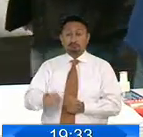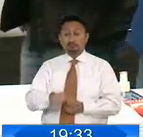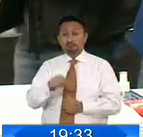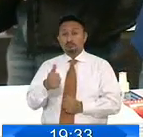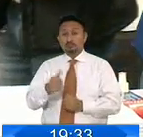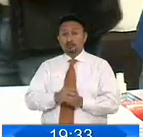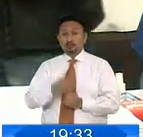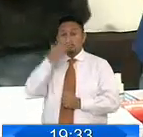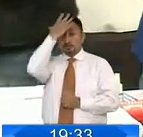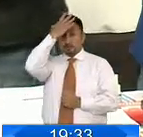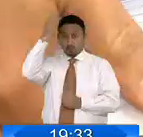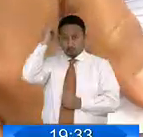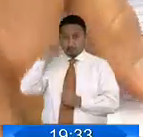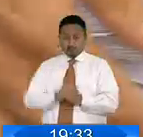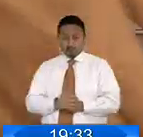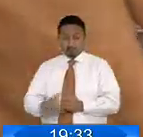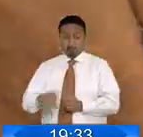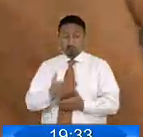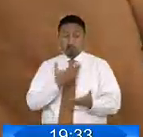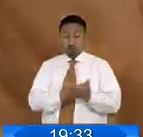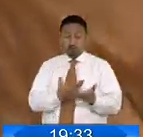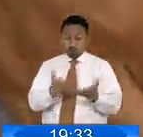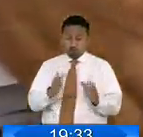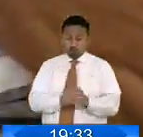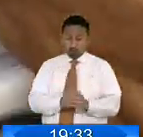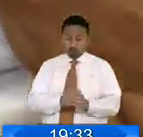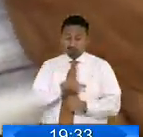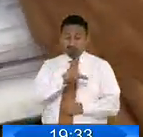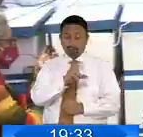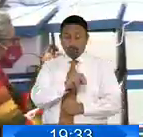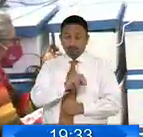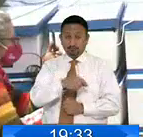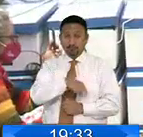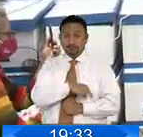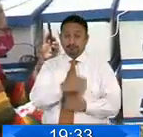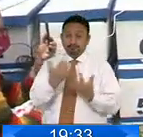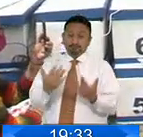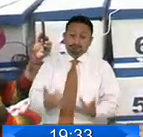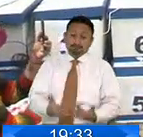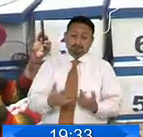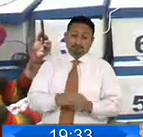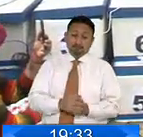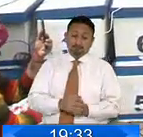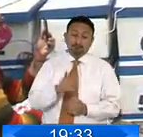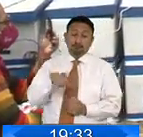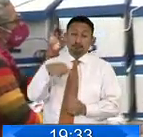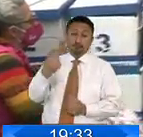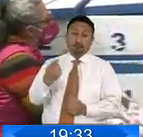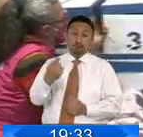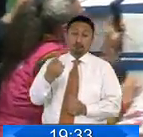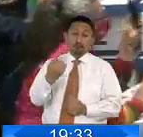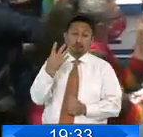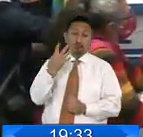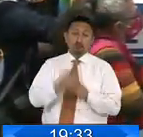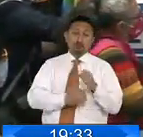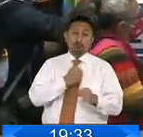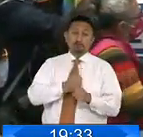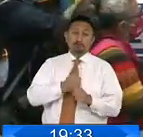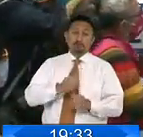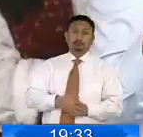a pérez se le diga no por falta de evidencias con lo que le tocaría esperar a otras elecciones presidenciales